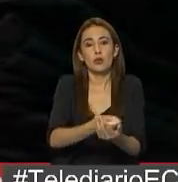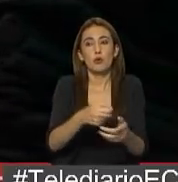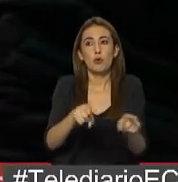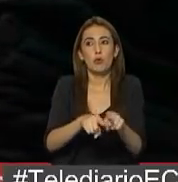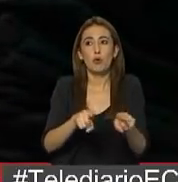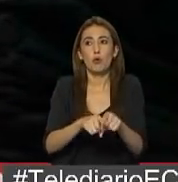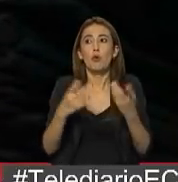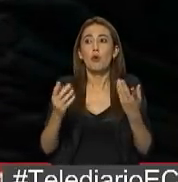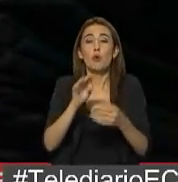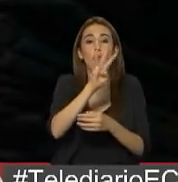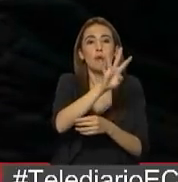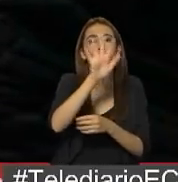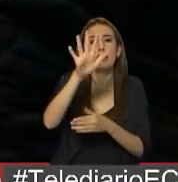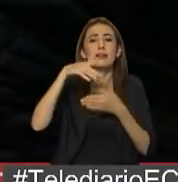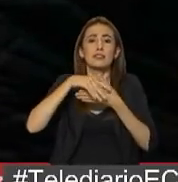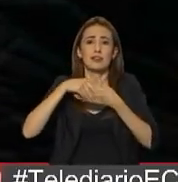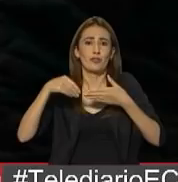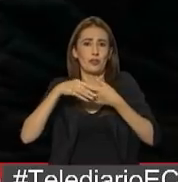en